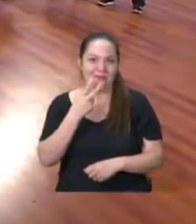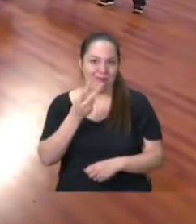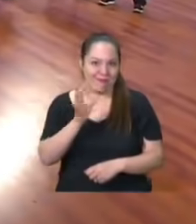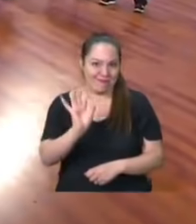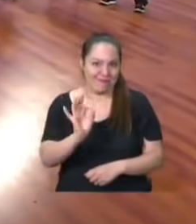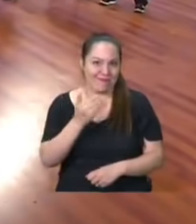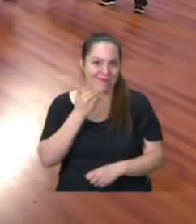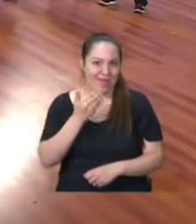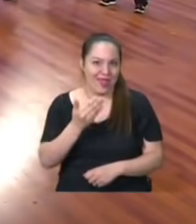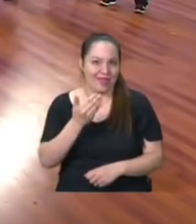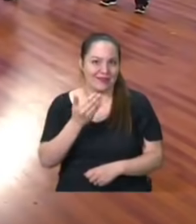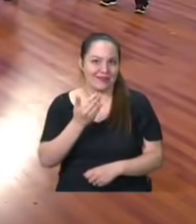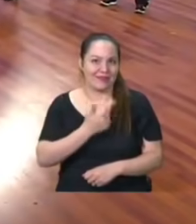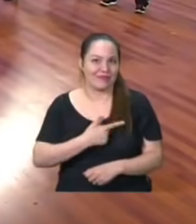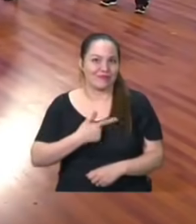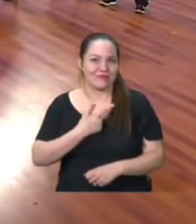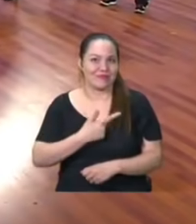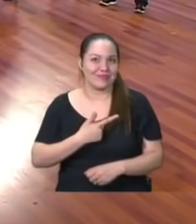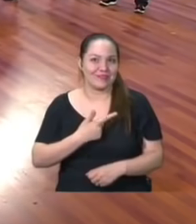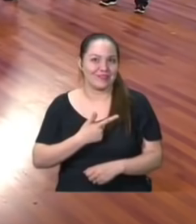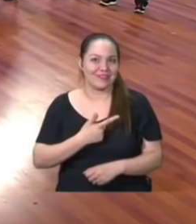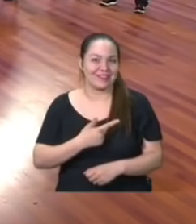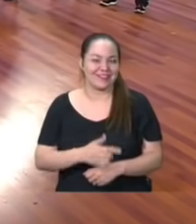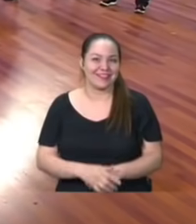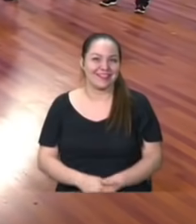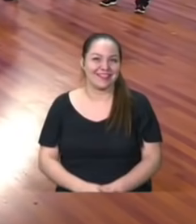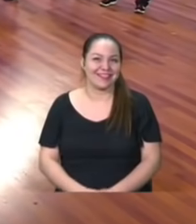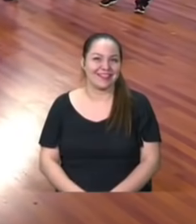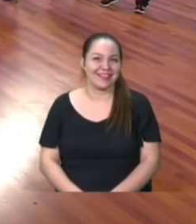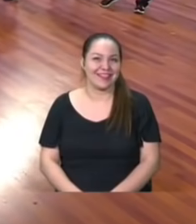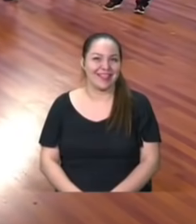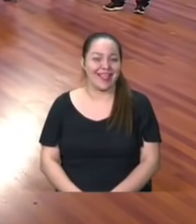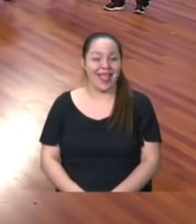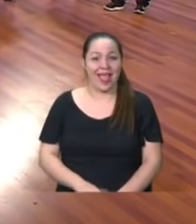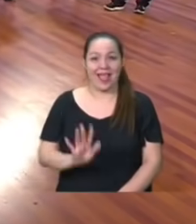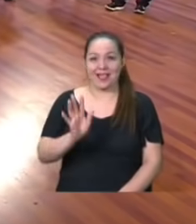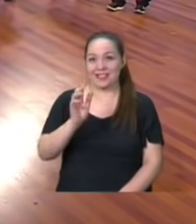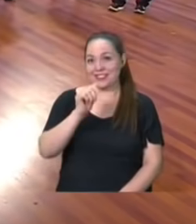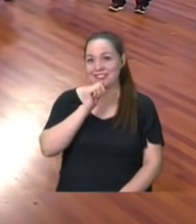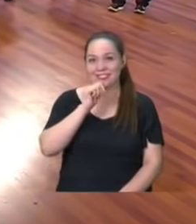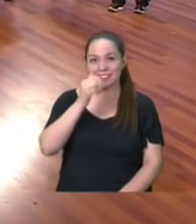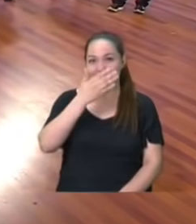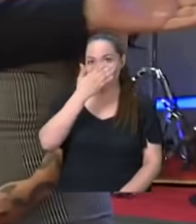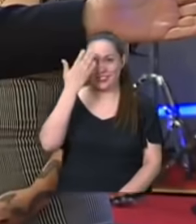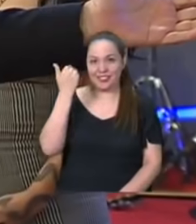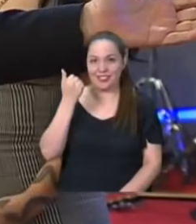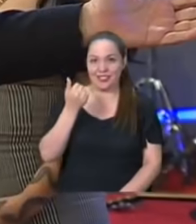Tenía esto. Digo, pero también ¿pero lo hay que ver. Yo no lo traía tampoco. ¿Ocupa usted